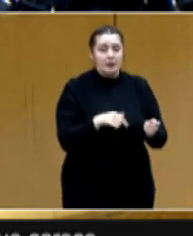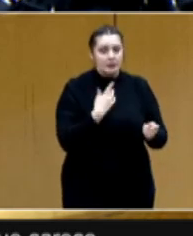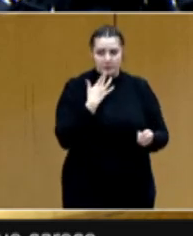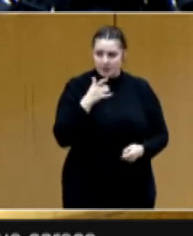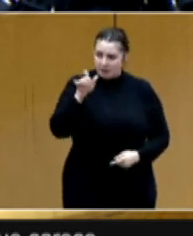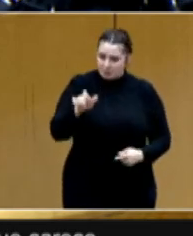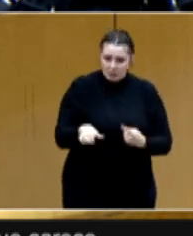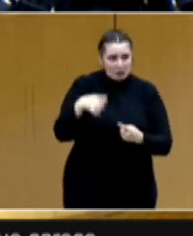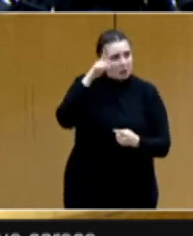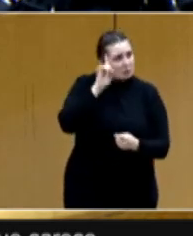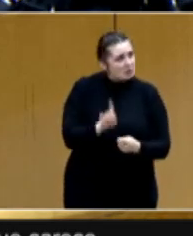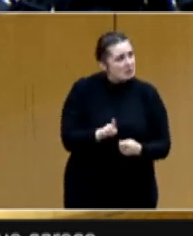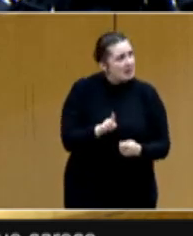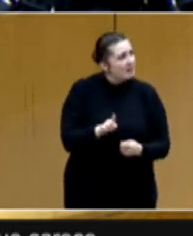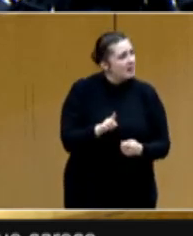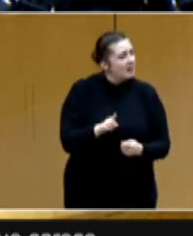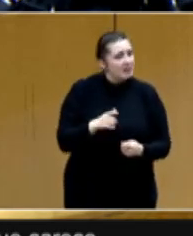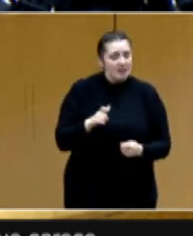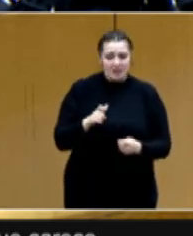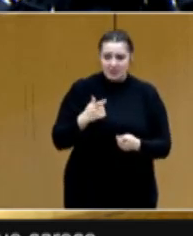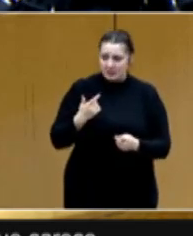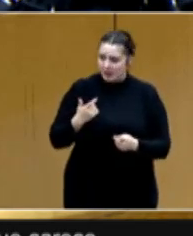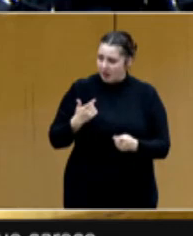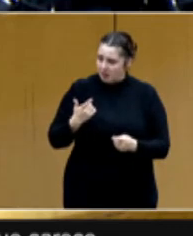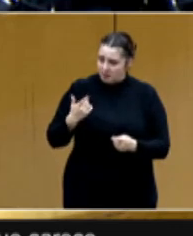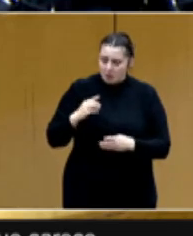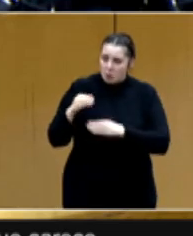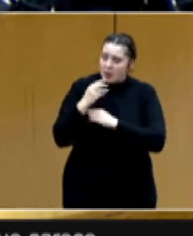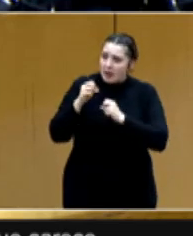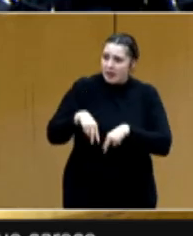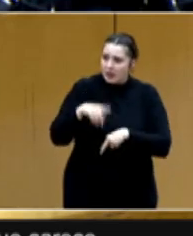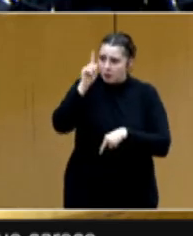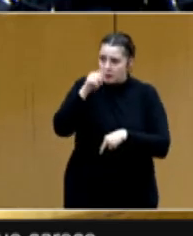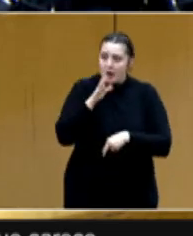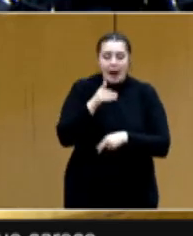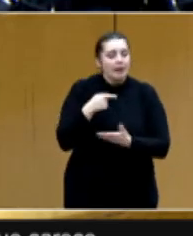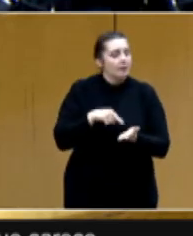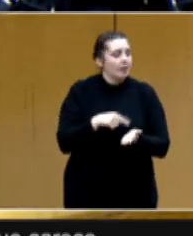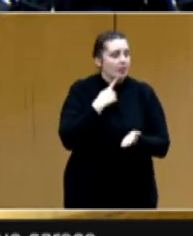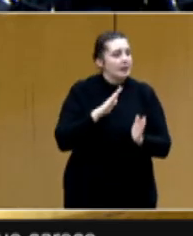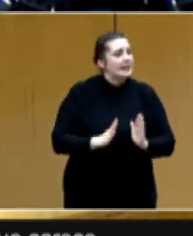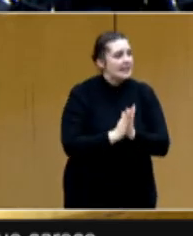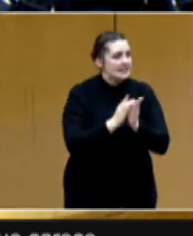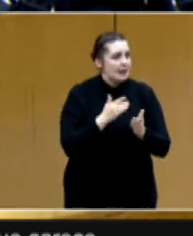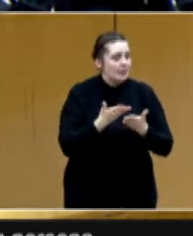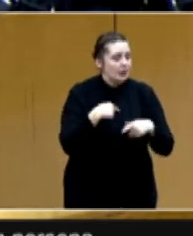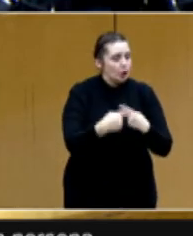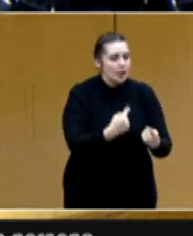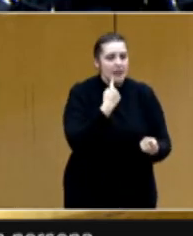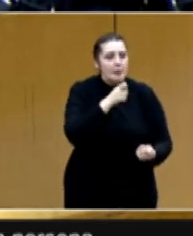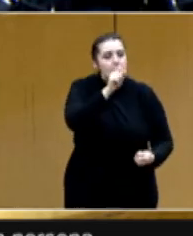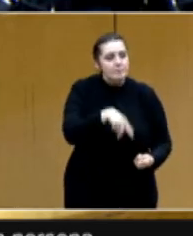quién le va a cuidar y designa un testamento entero que finalmente indicará quién es esa persona